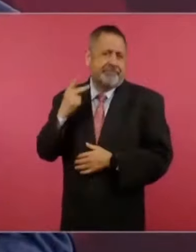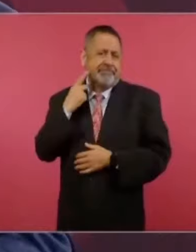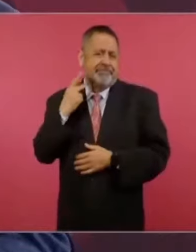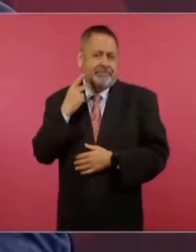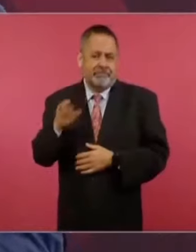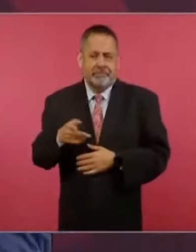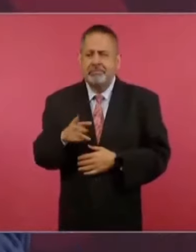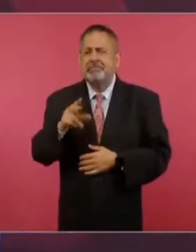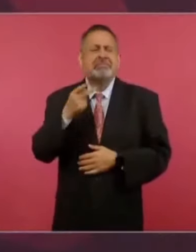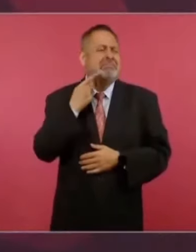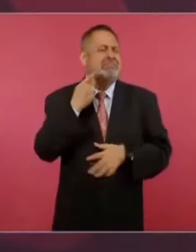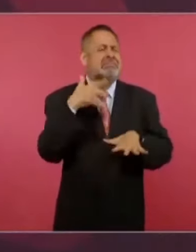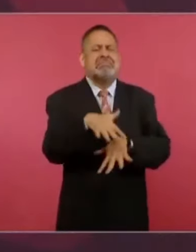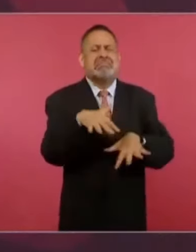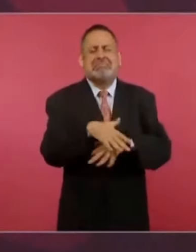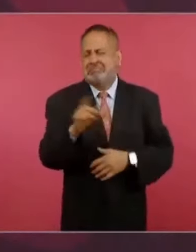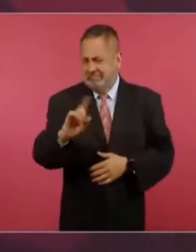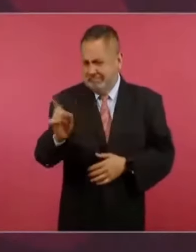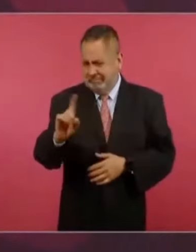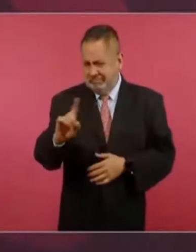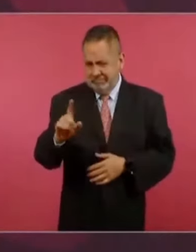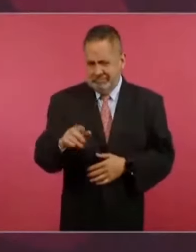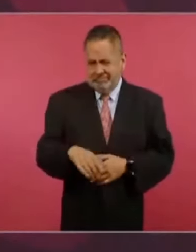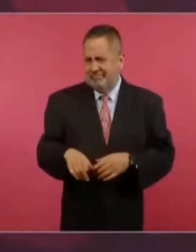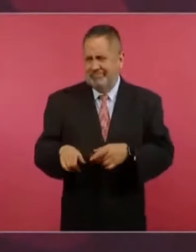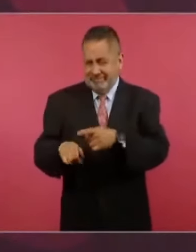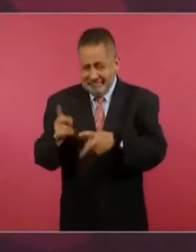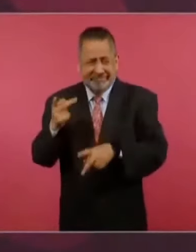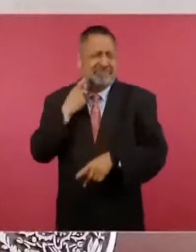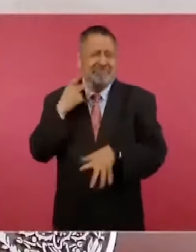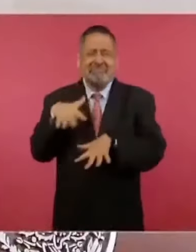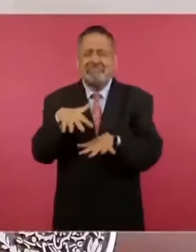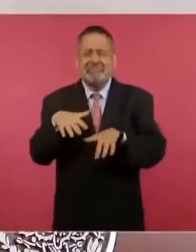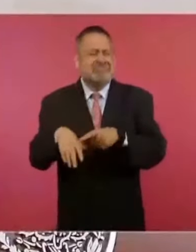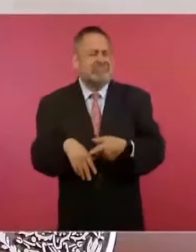no politiquería, para eso